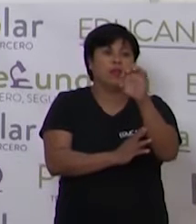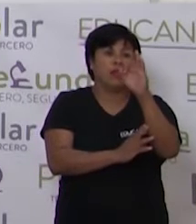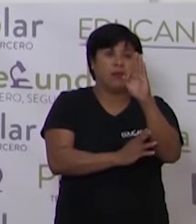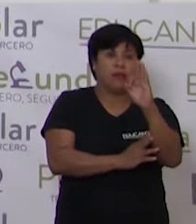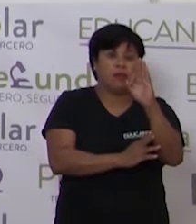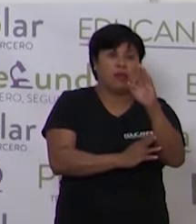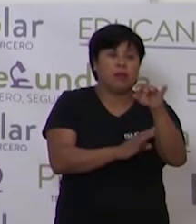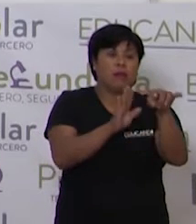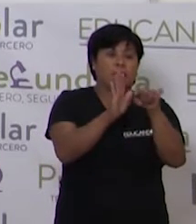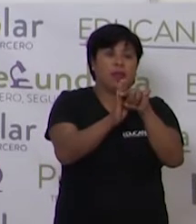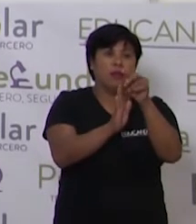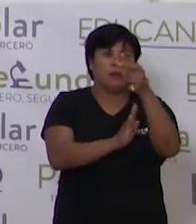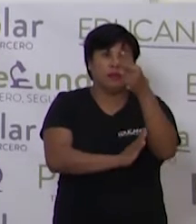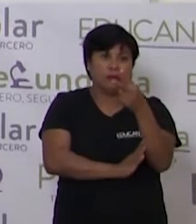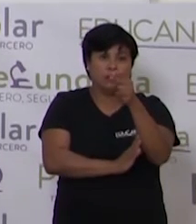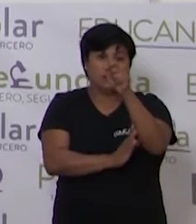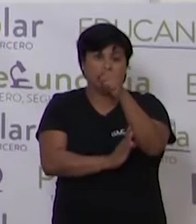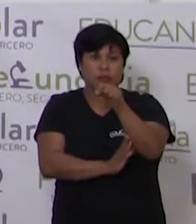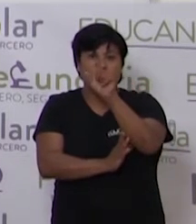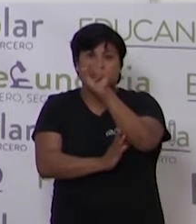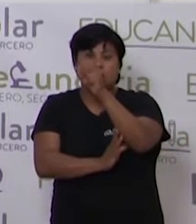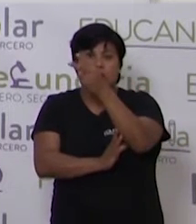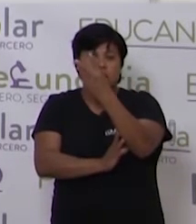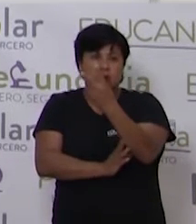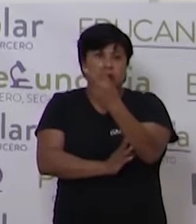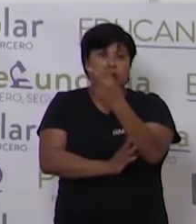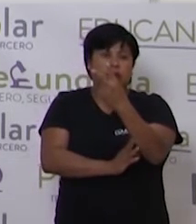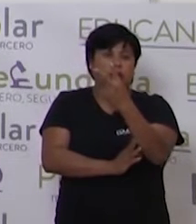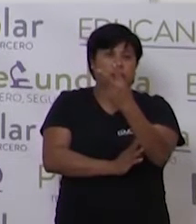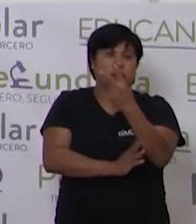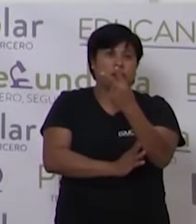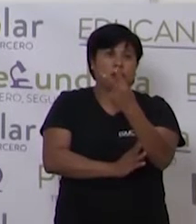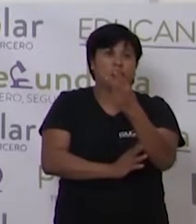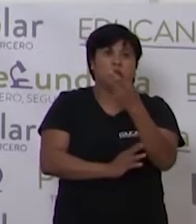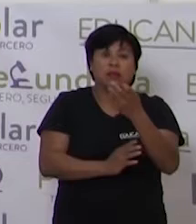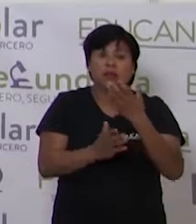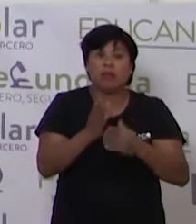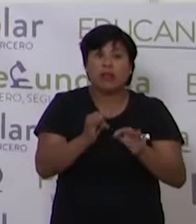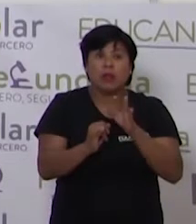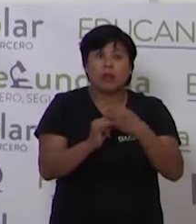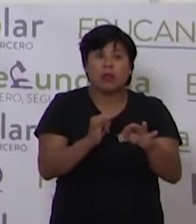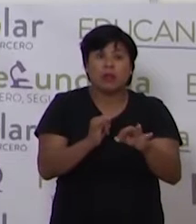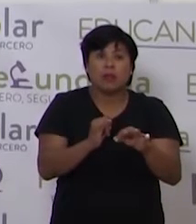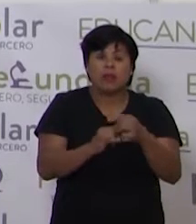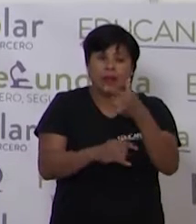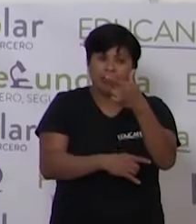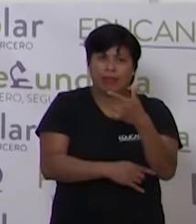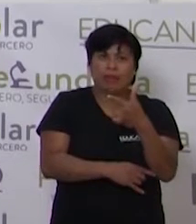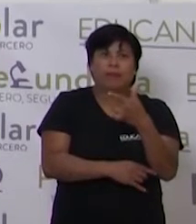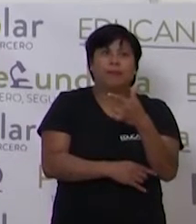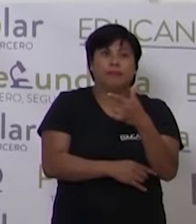F, menos 2,22. Y nos falta la última, la G.